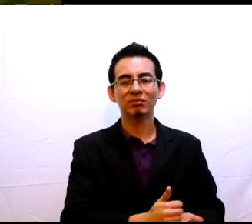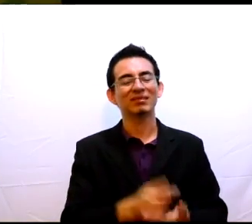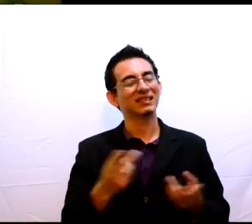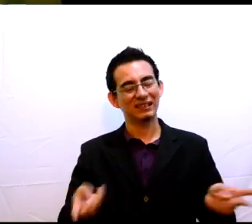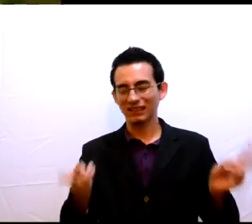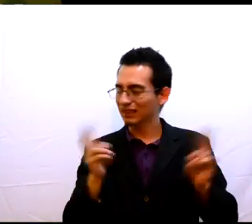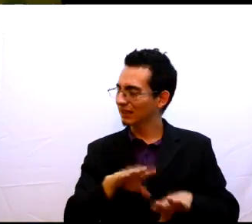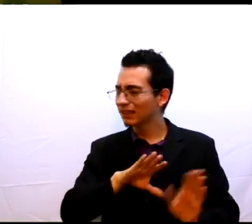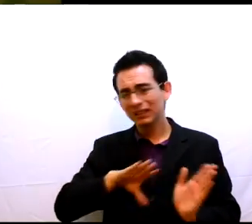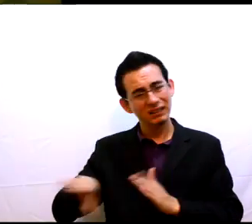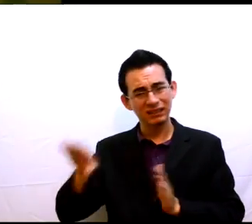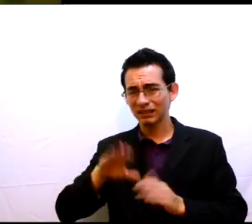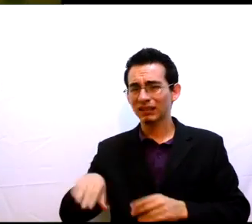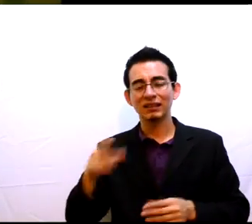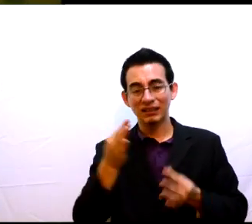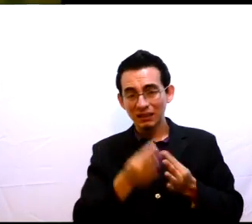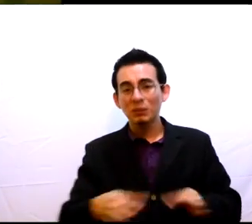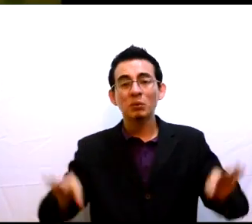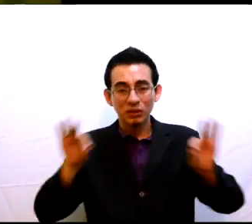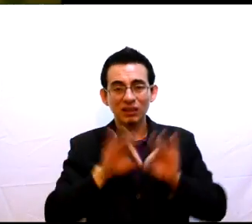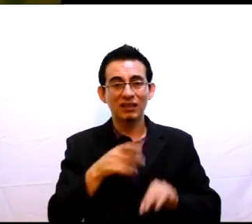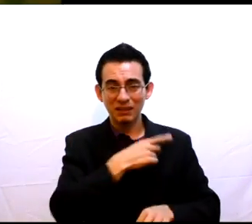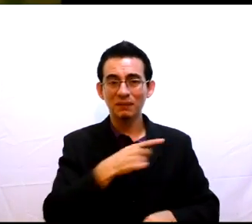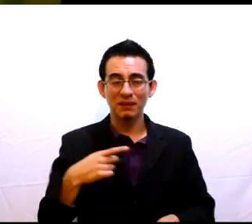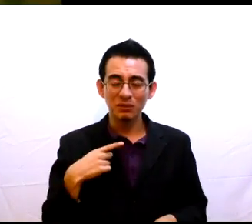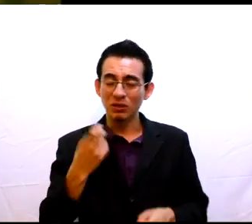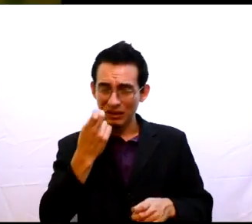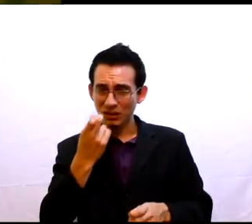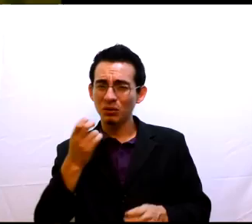lona los hermanos